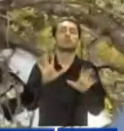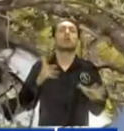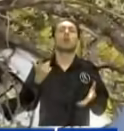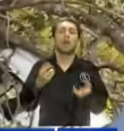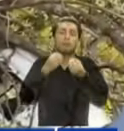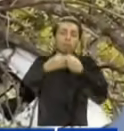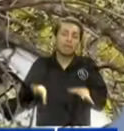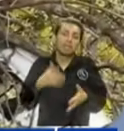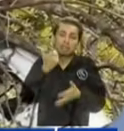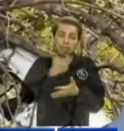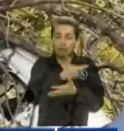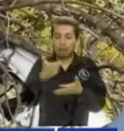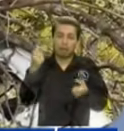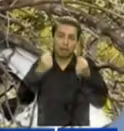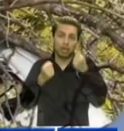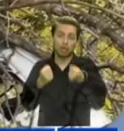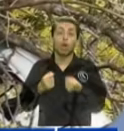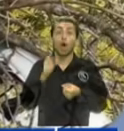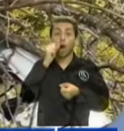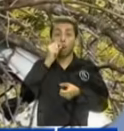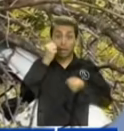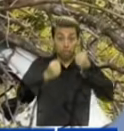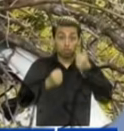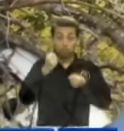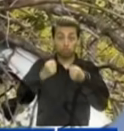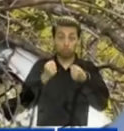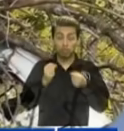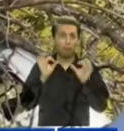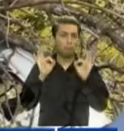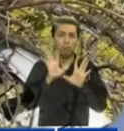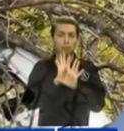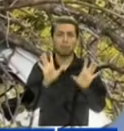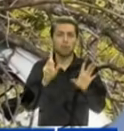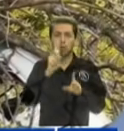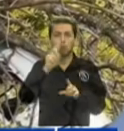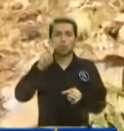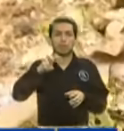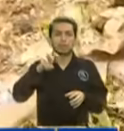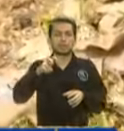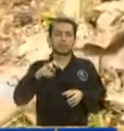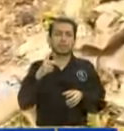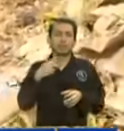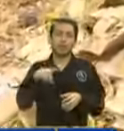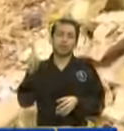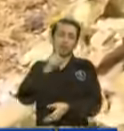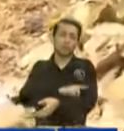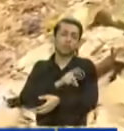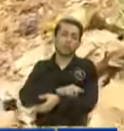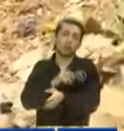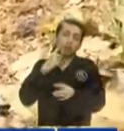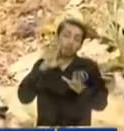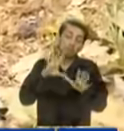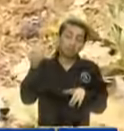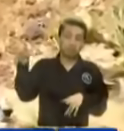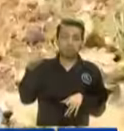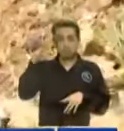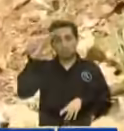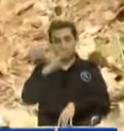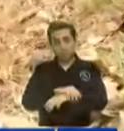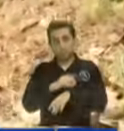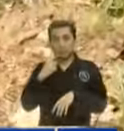y los pilotos de ambos vehículos no necesitaron asistencia médica. Ya serán las autoridades que